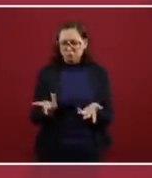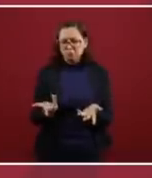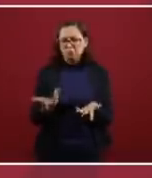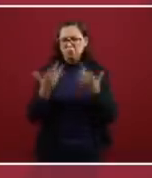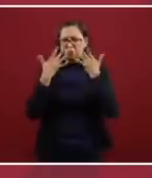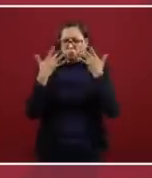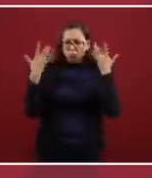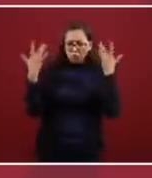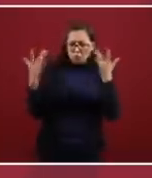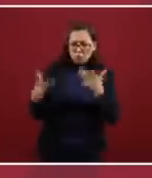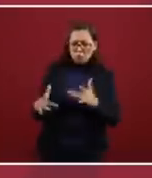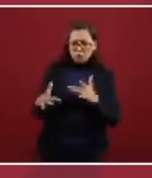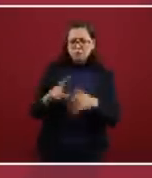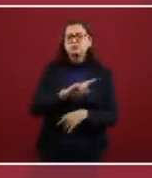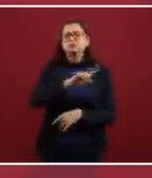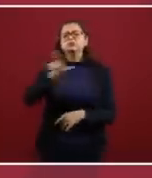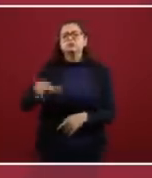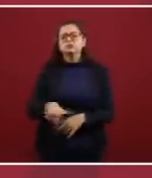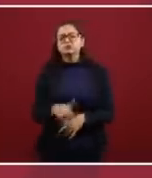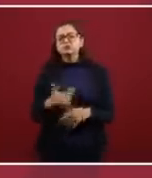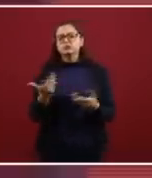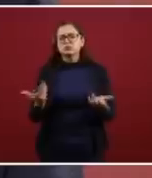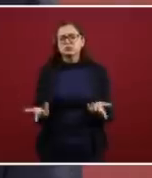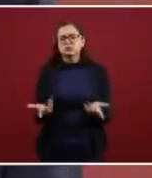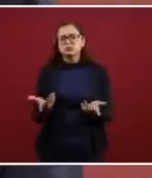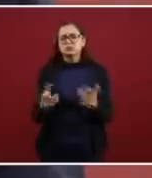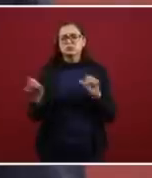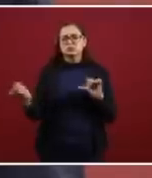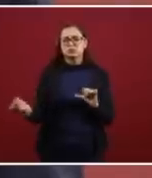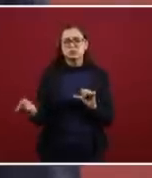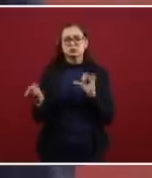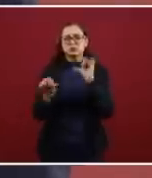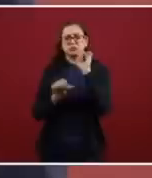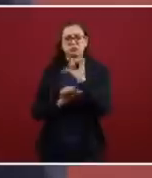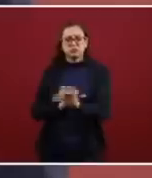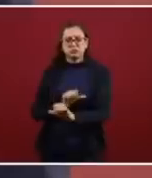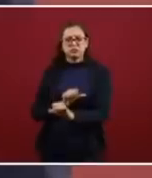cuando renuncia un dirigente, el que lo suple